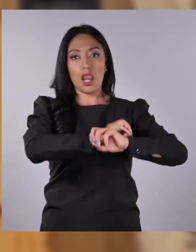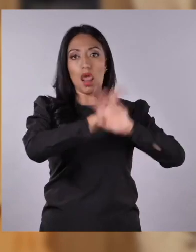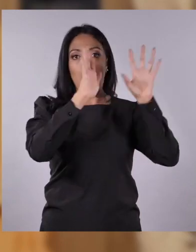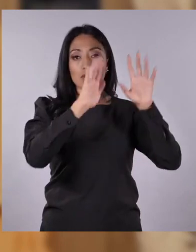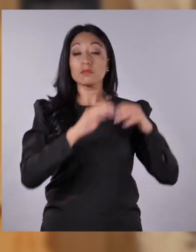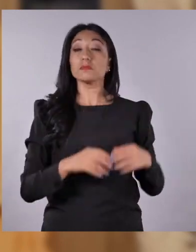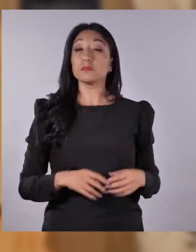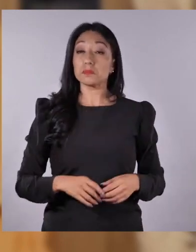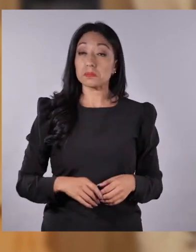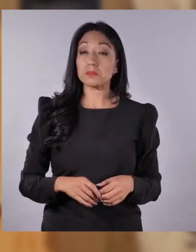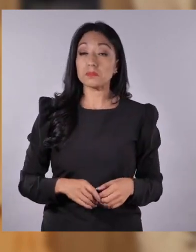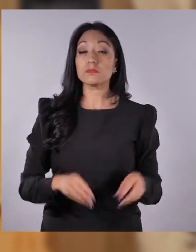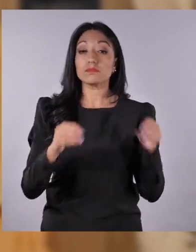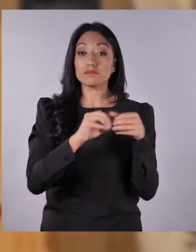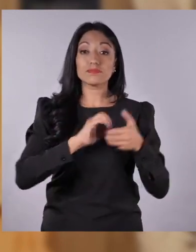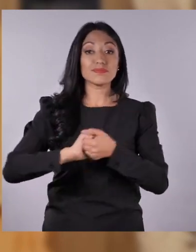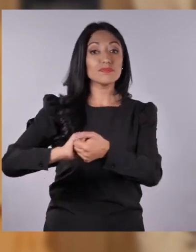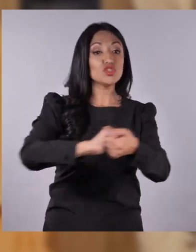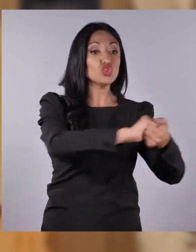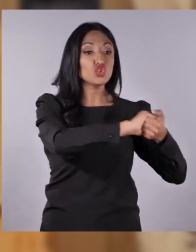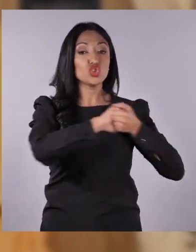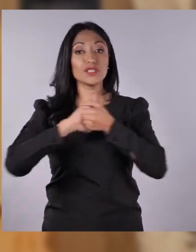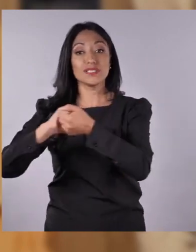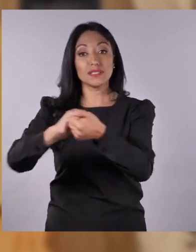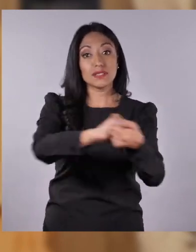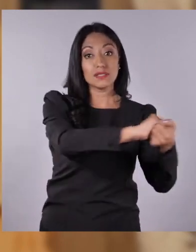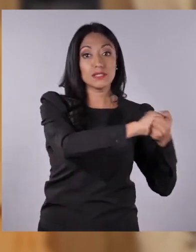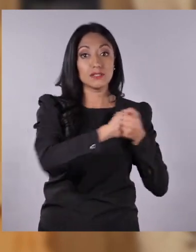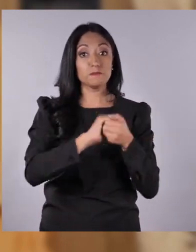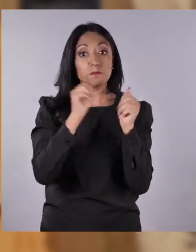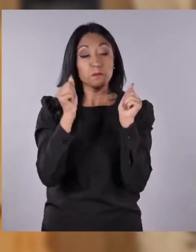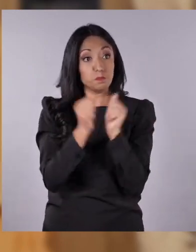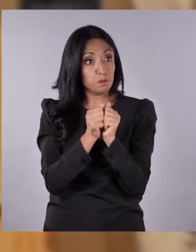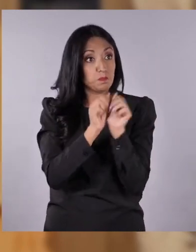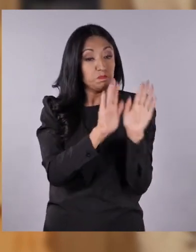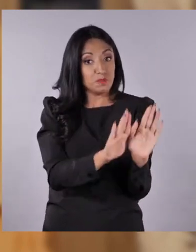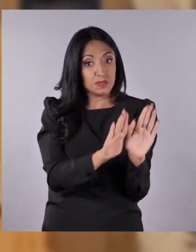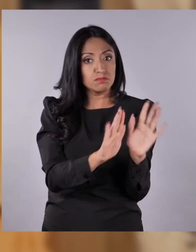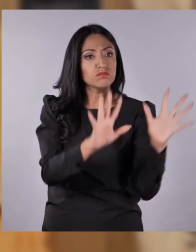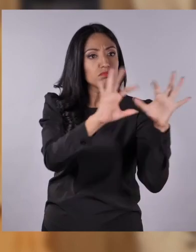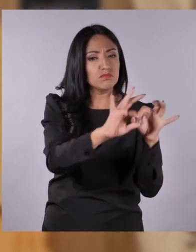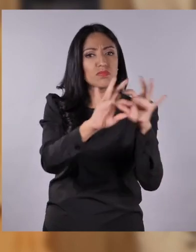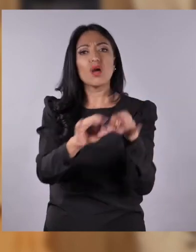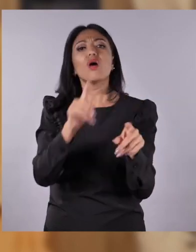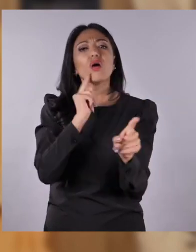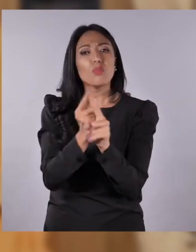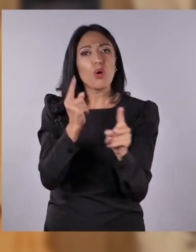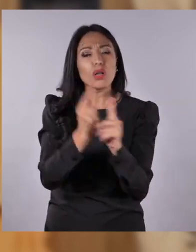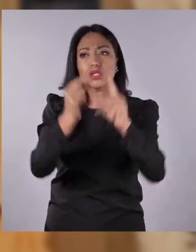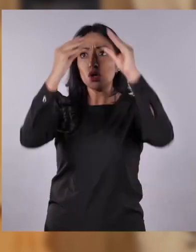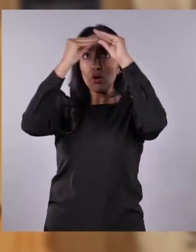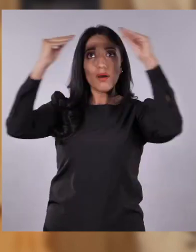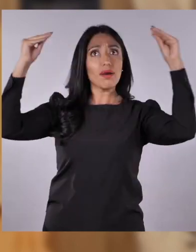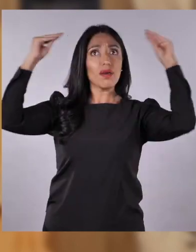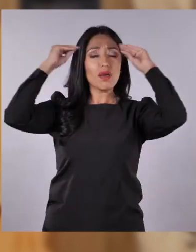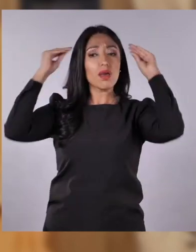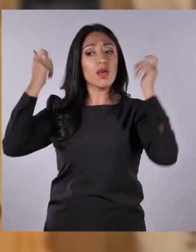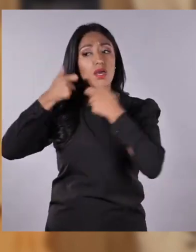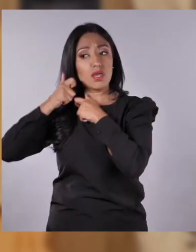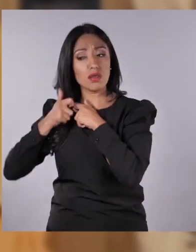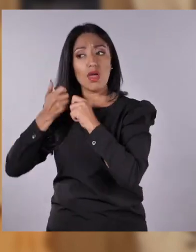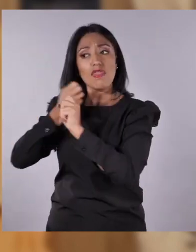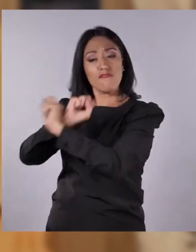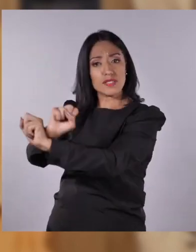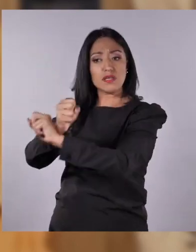posible. Y sobre todo, la solidaridad trasciende sobre todas las comunidades y los une. Por eso los indígenas son tan unidos y